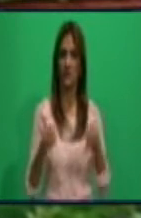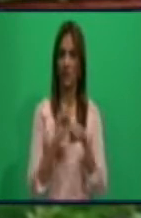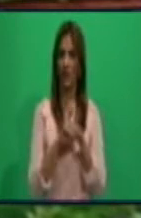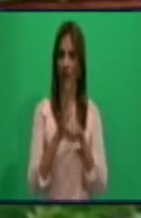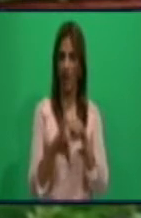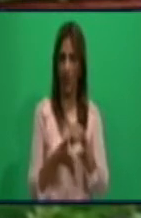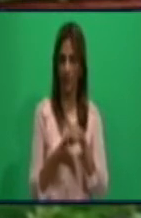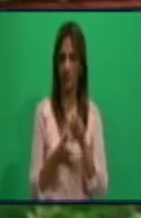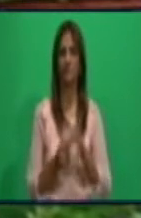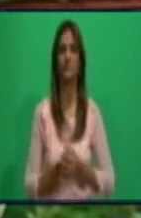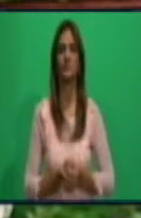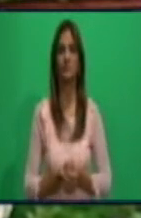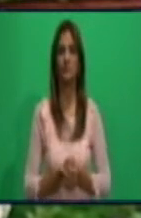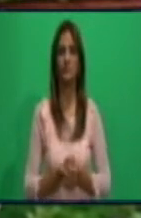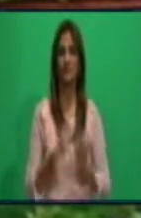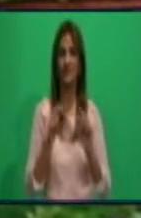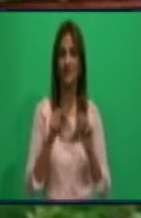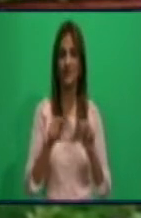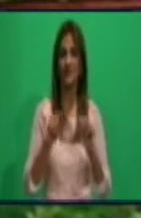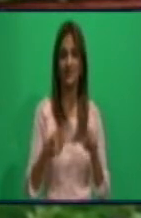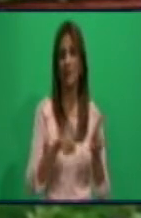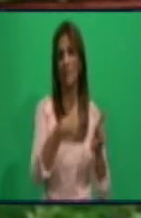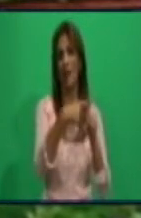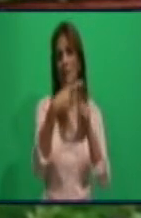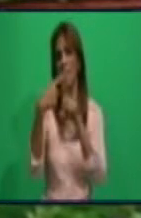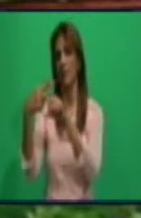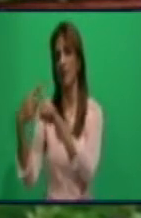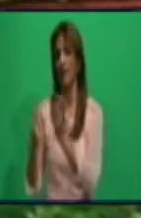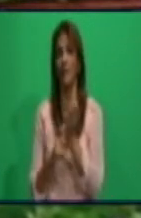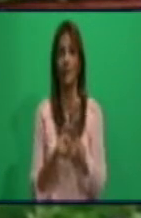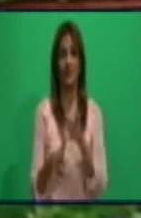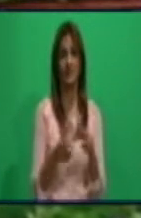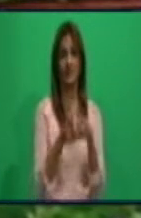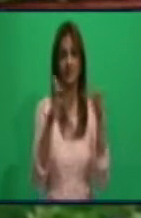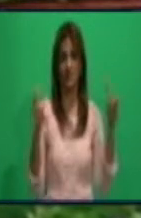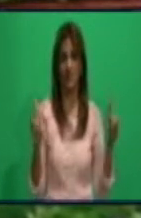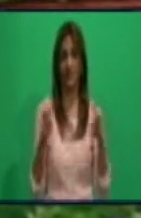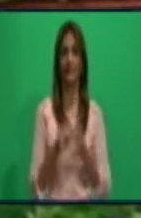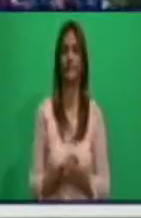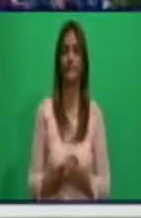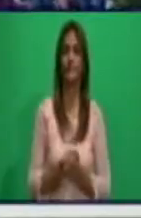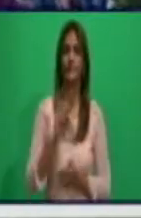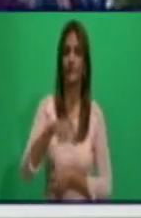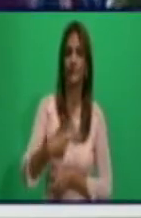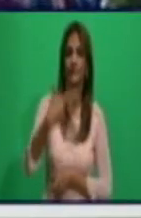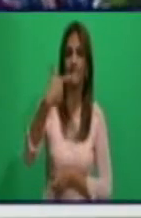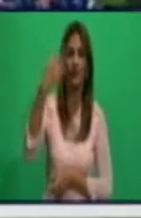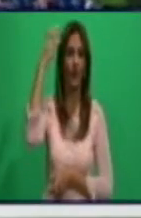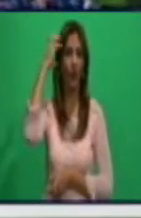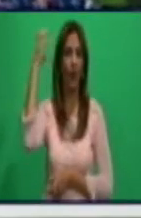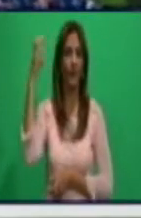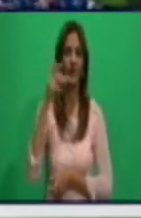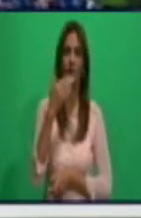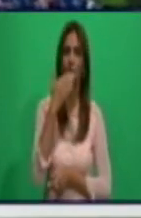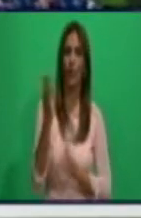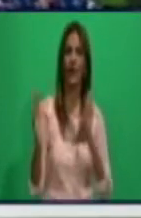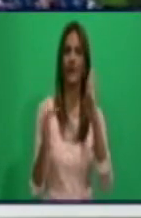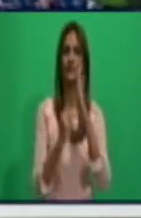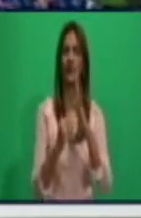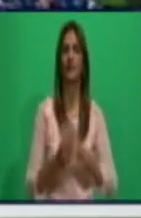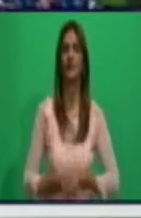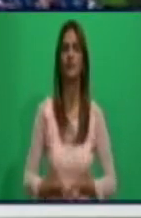y ese rebrote que está viviendo hoy nuestro territorio vicegobernadora buenas tardes y buenas tardes yunel a usted a